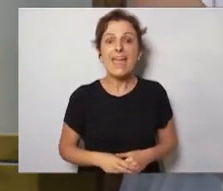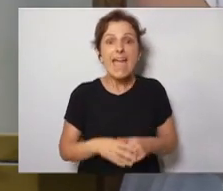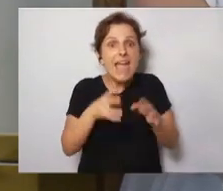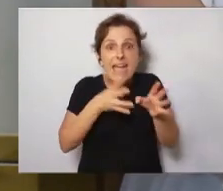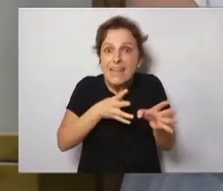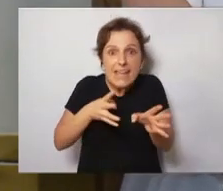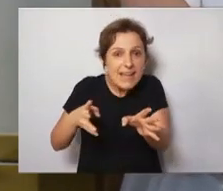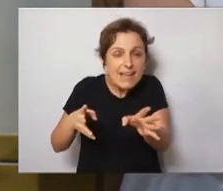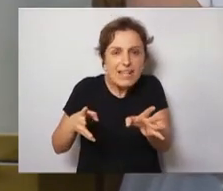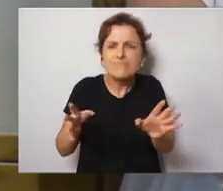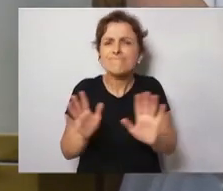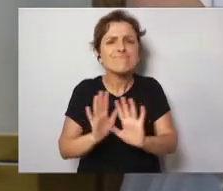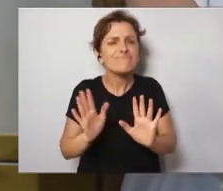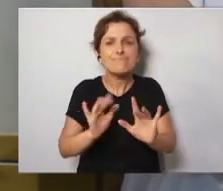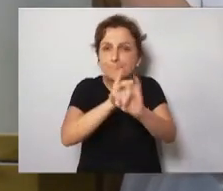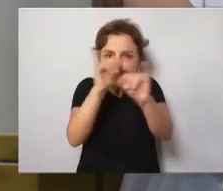para